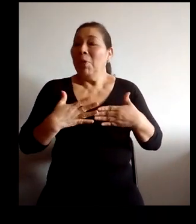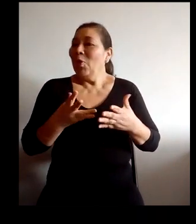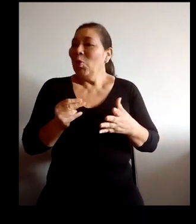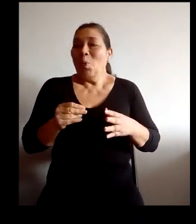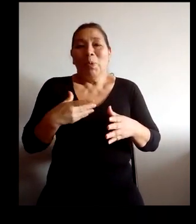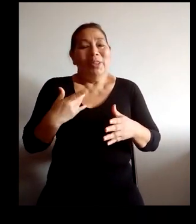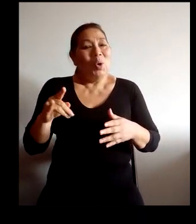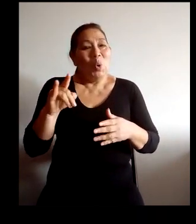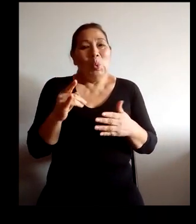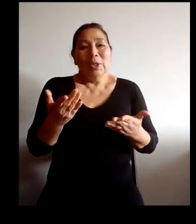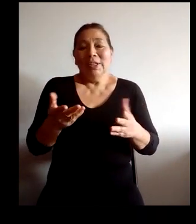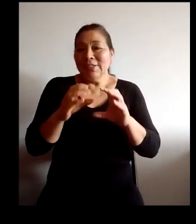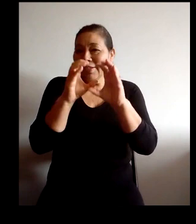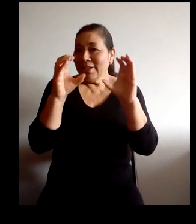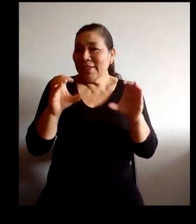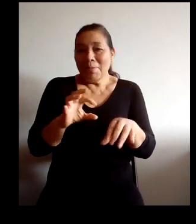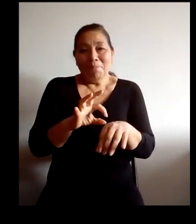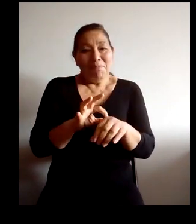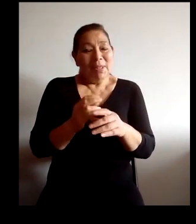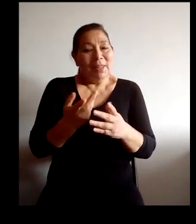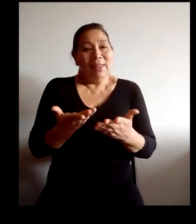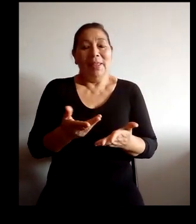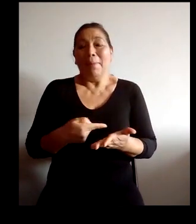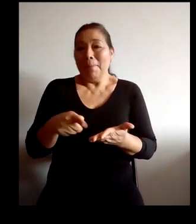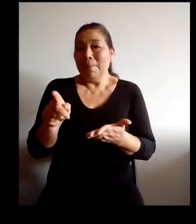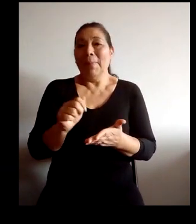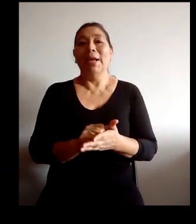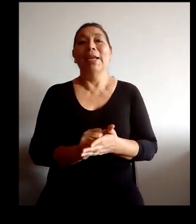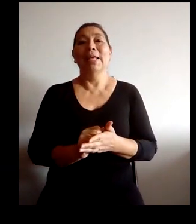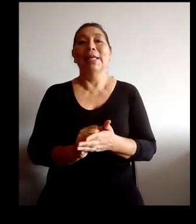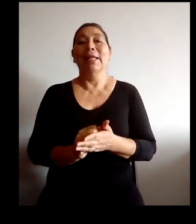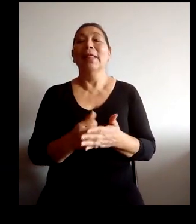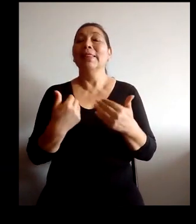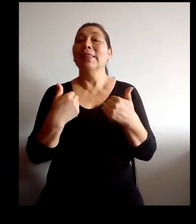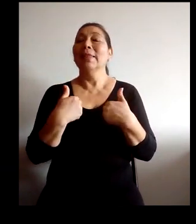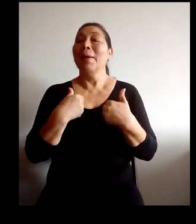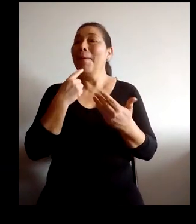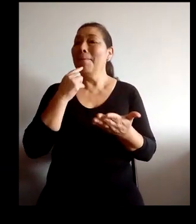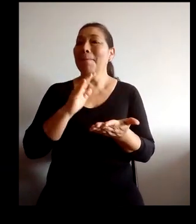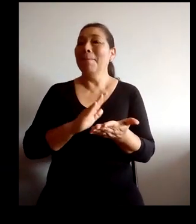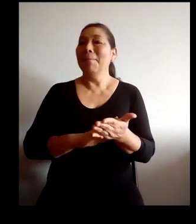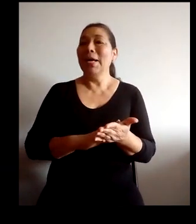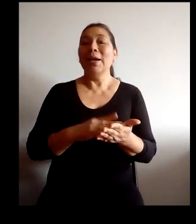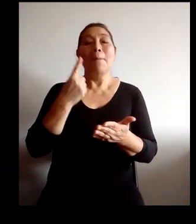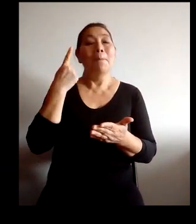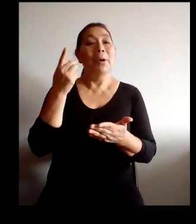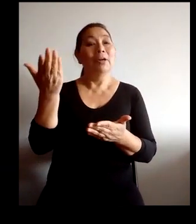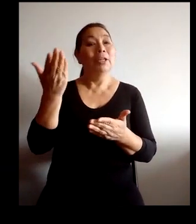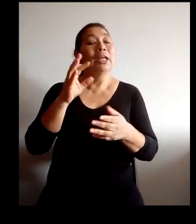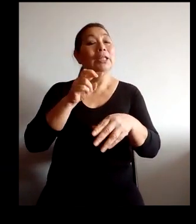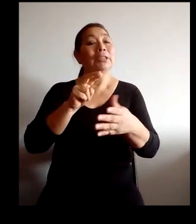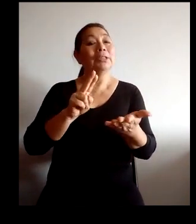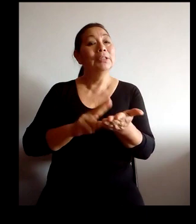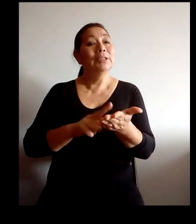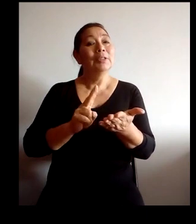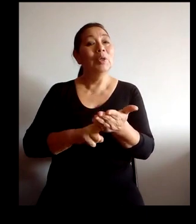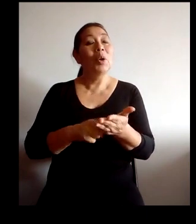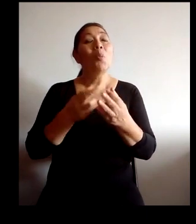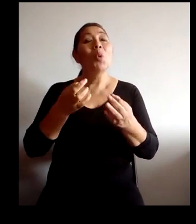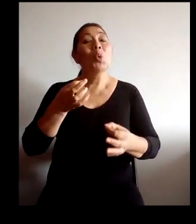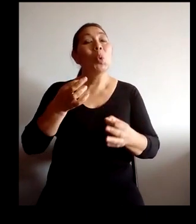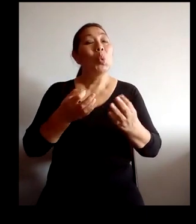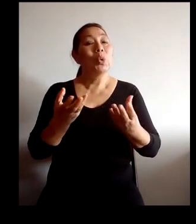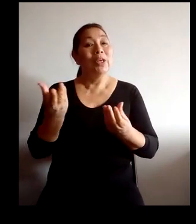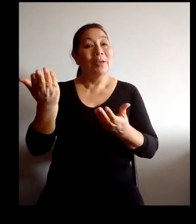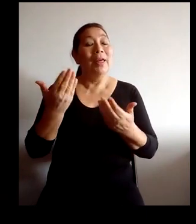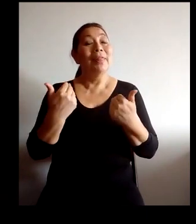este caso para los trabajadores asegurados, que en estos, ellos buscan en este caso obtener algún beneficio o poder acceder a la pensión. Se limitaría eso en este caso a poder hacer